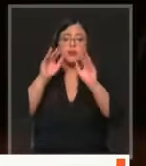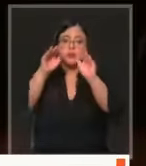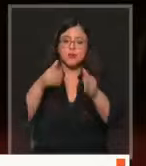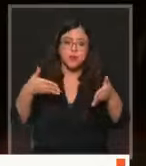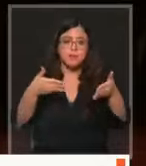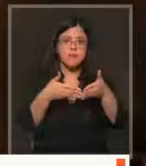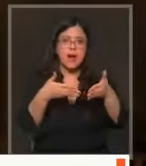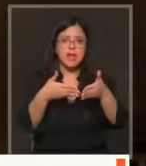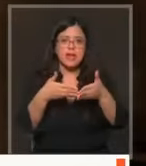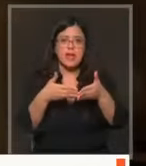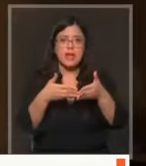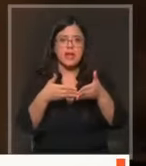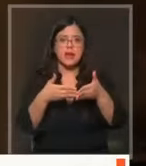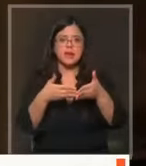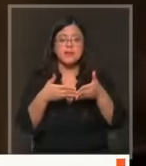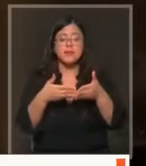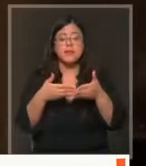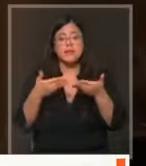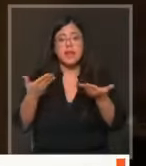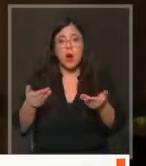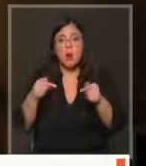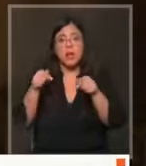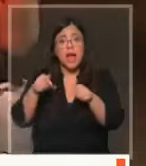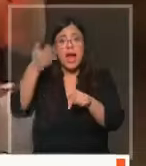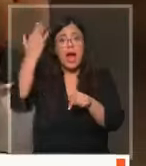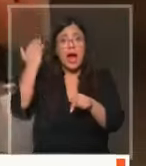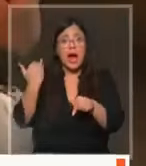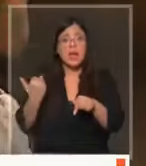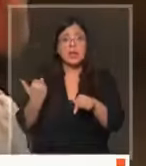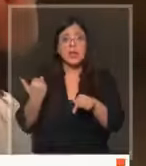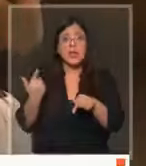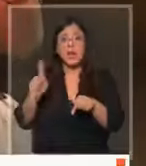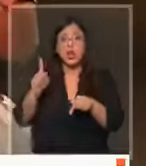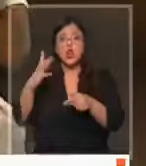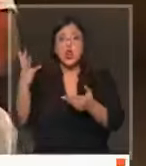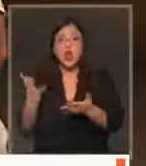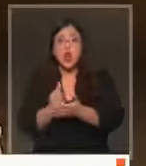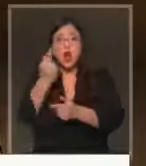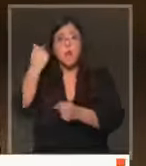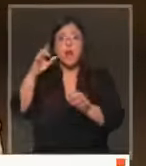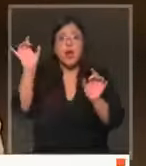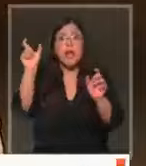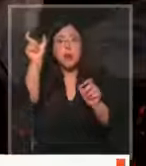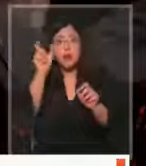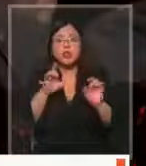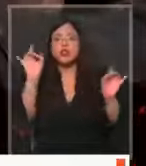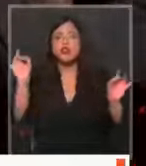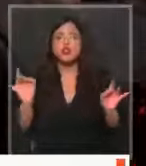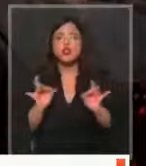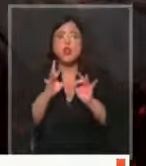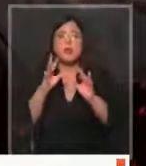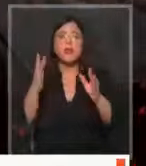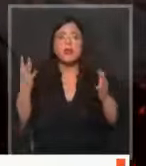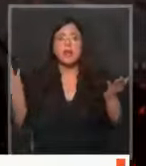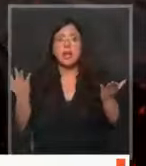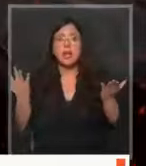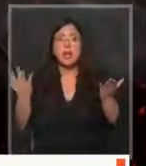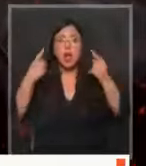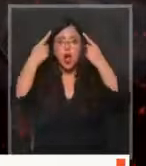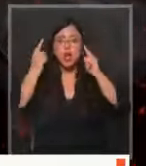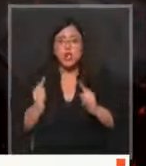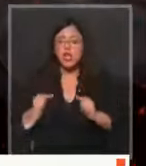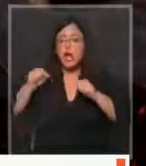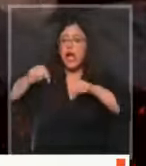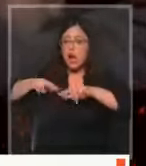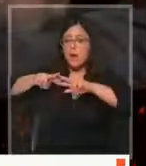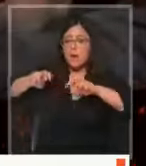esquina manchada de sangre. Aunque esa vez no lograron su cometido y la víctima solo quedó con lesiones. Preliminarmente estaríamos investigando un hecho